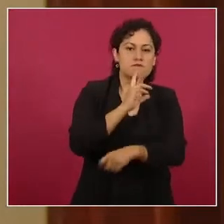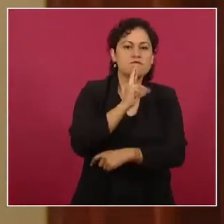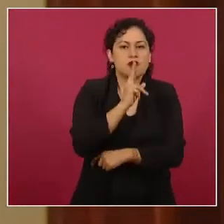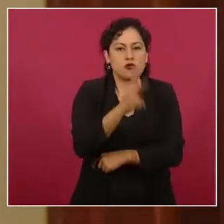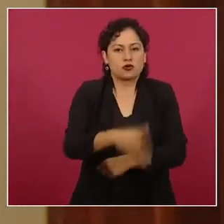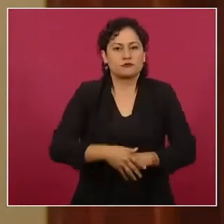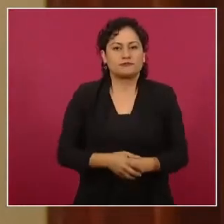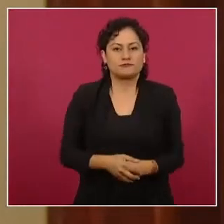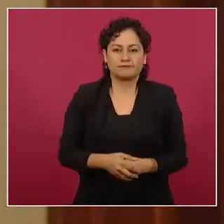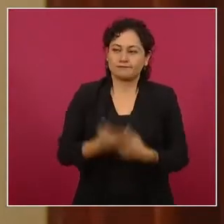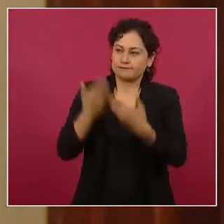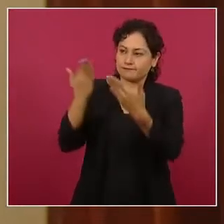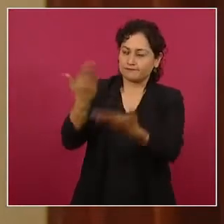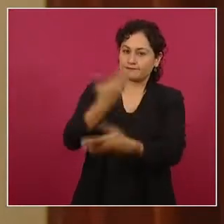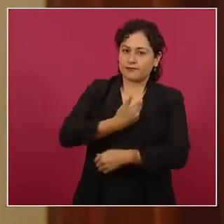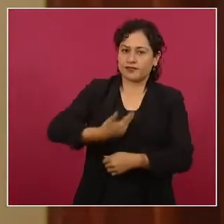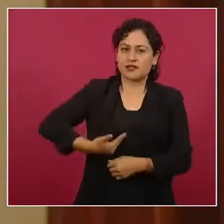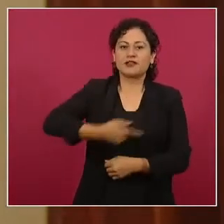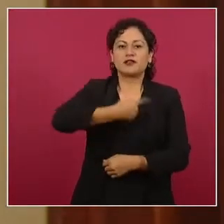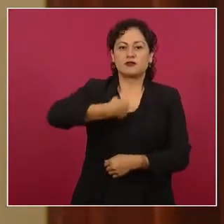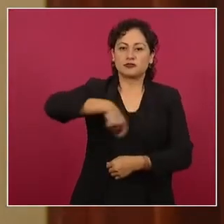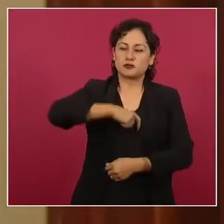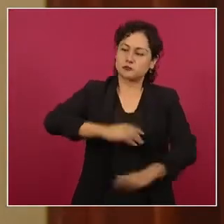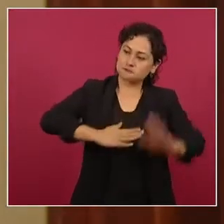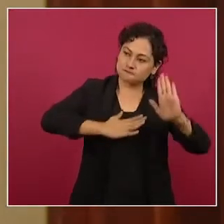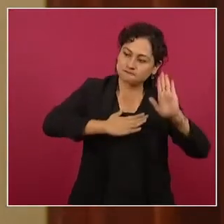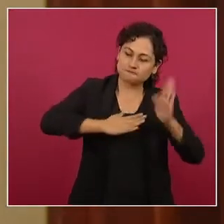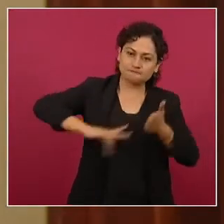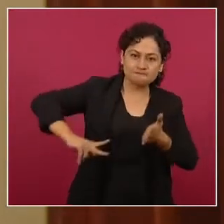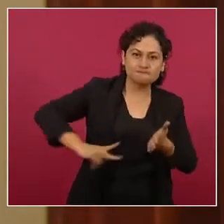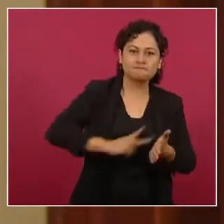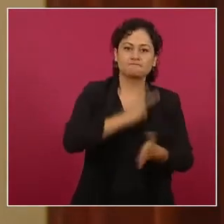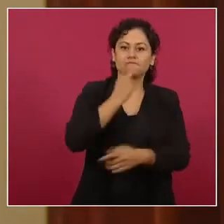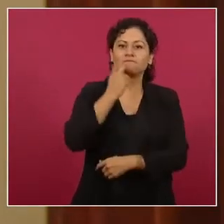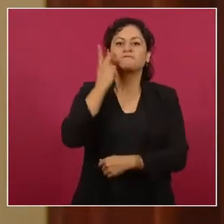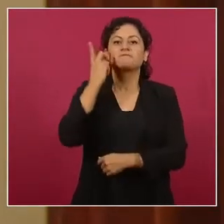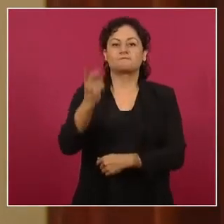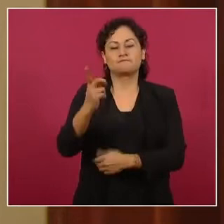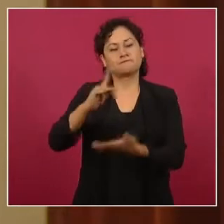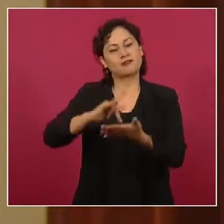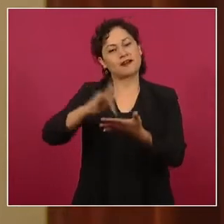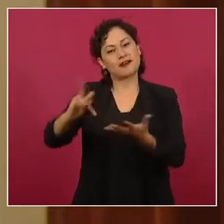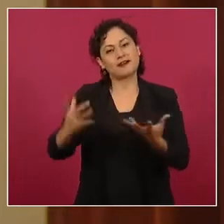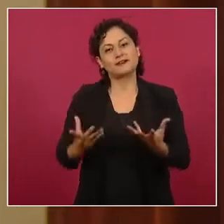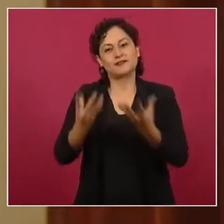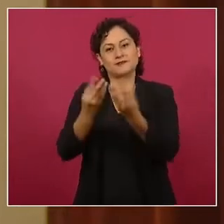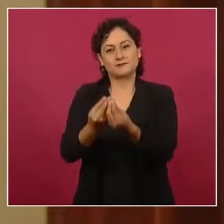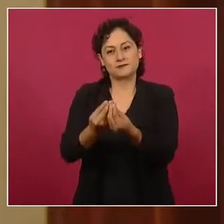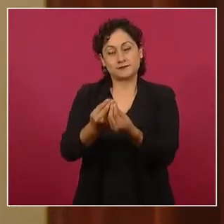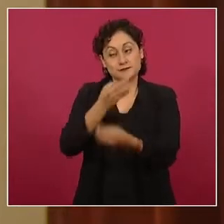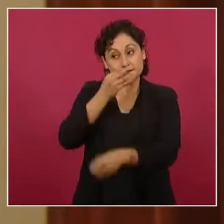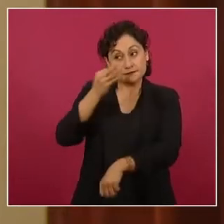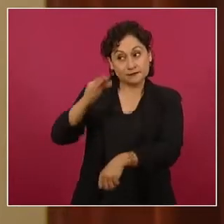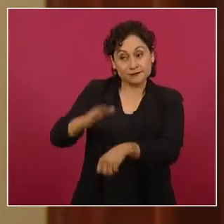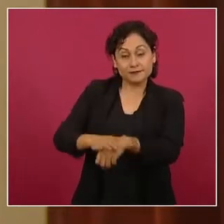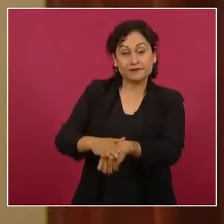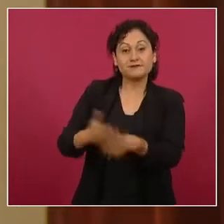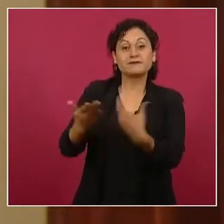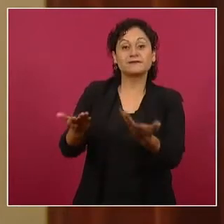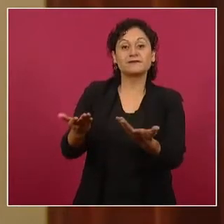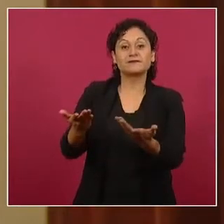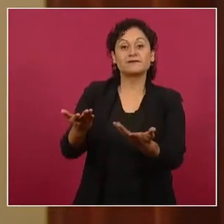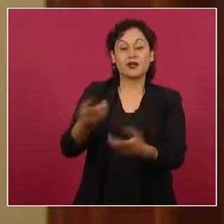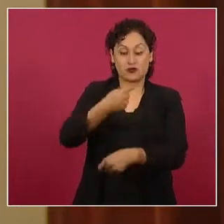presidente, refrendamos nuestro compromiso, agradecemos la oportunidad de estar aquí nuevamente con usted y le decimos que cuenta hoy con